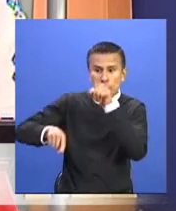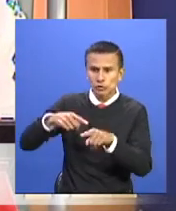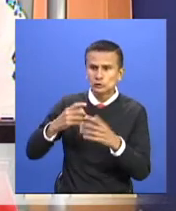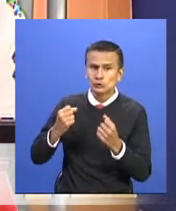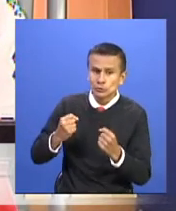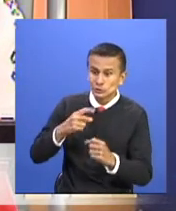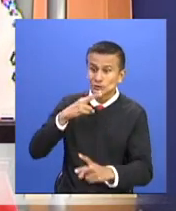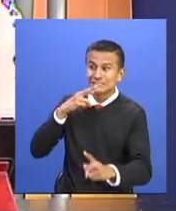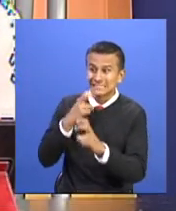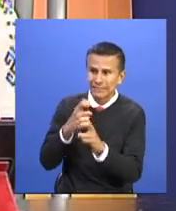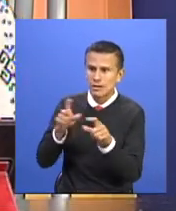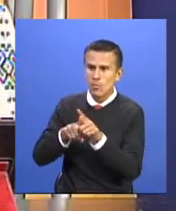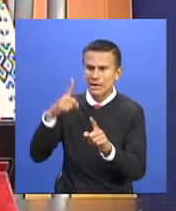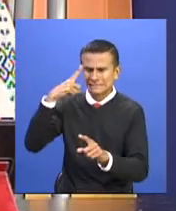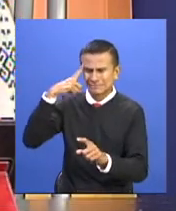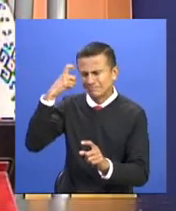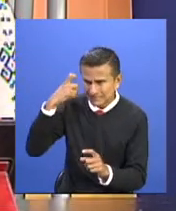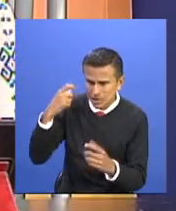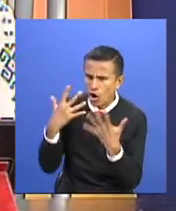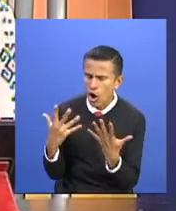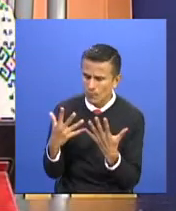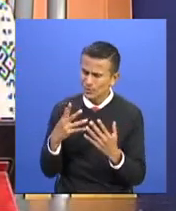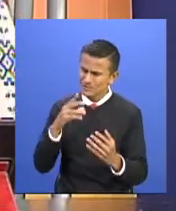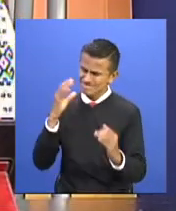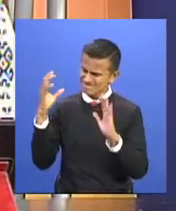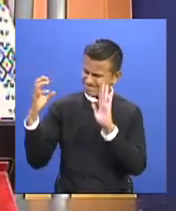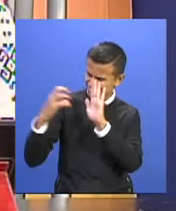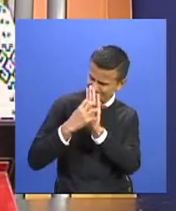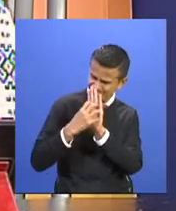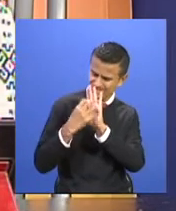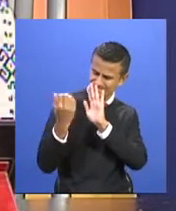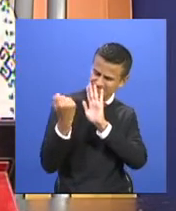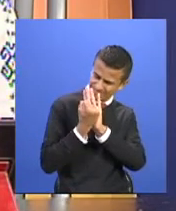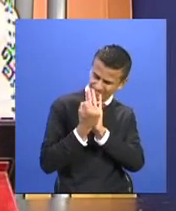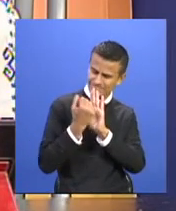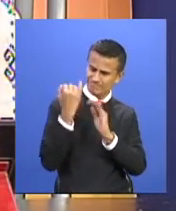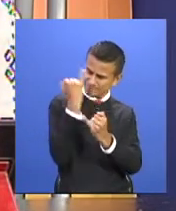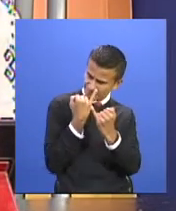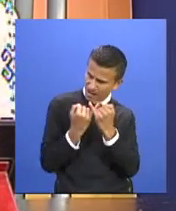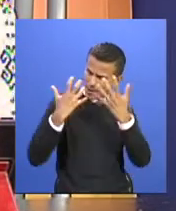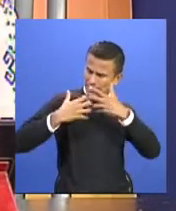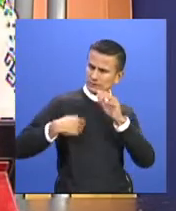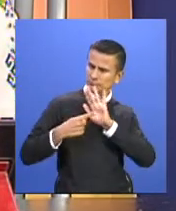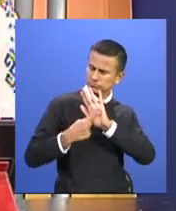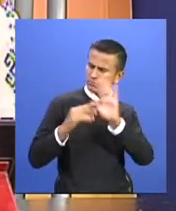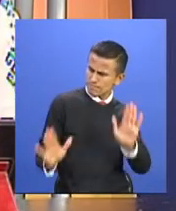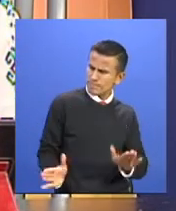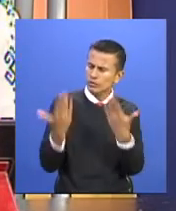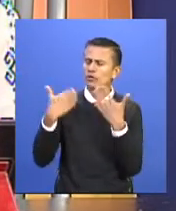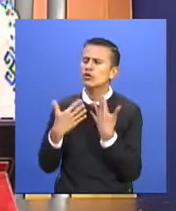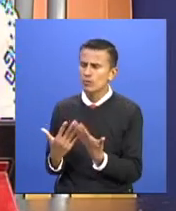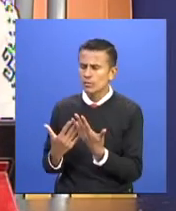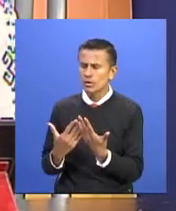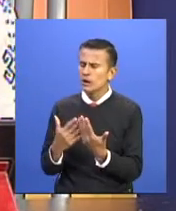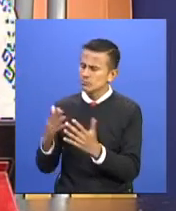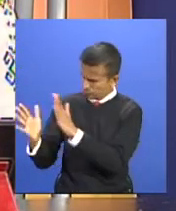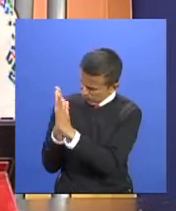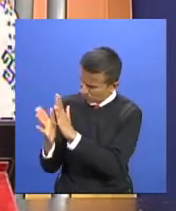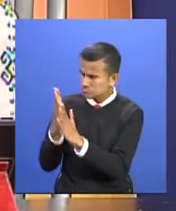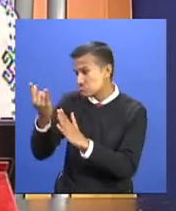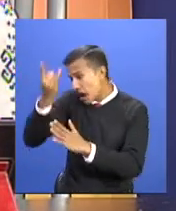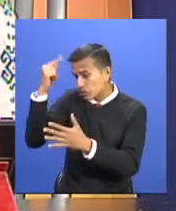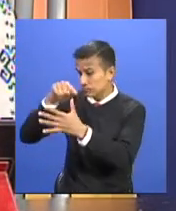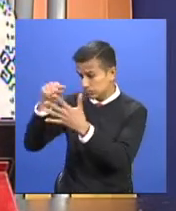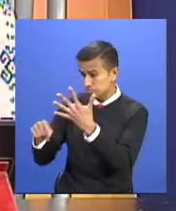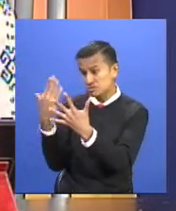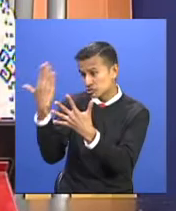están pensando en mejorar tanto su imagen como su reputación. Hablemos un poco de algunos tips o claves